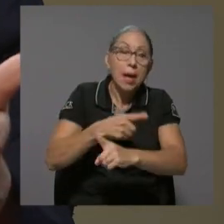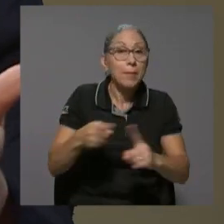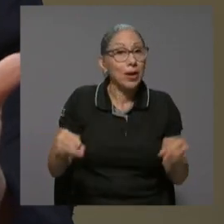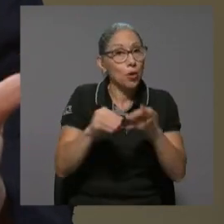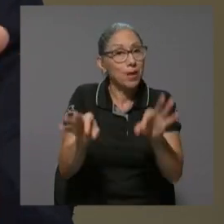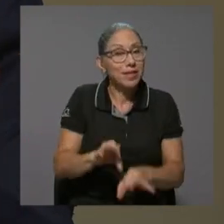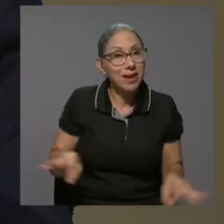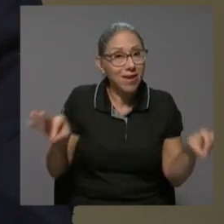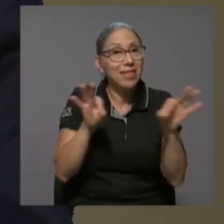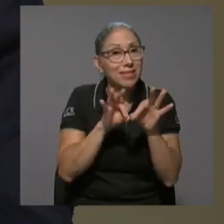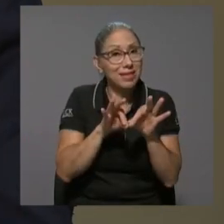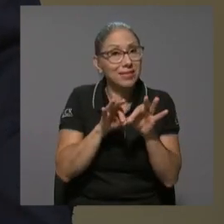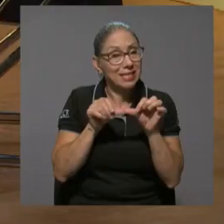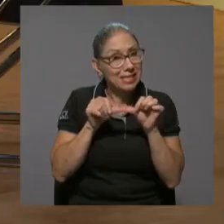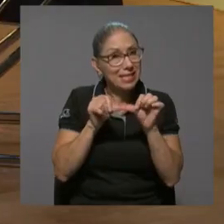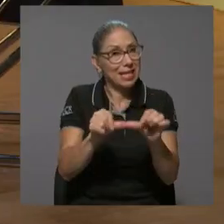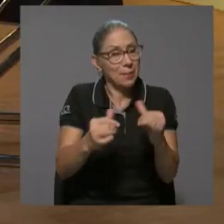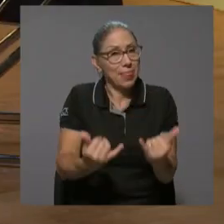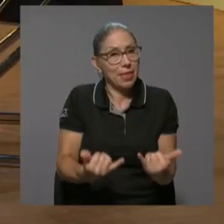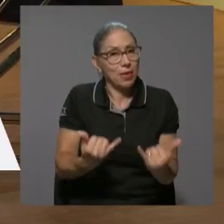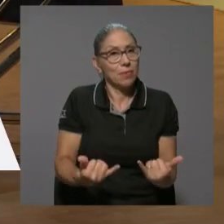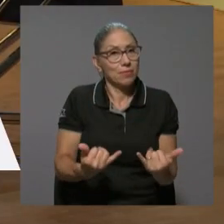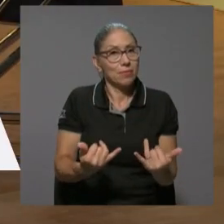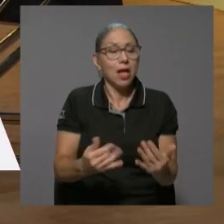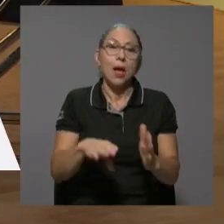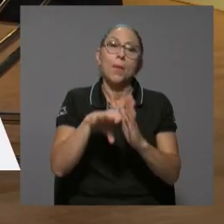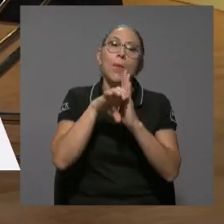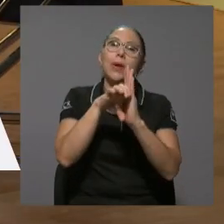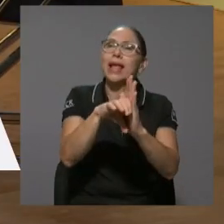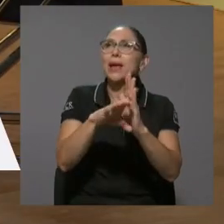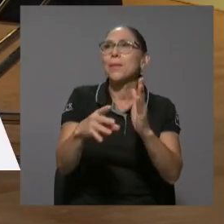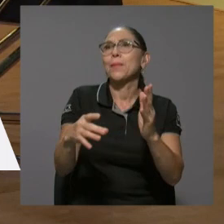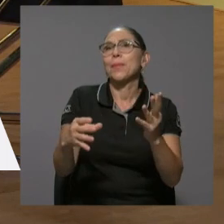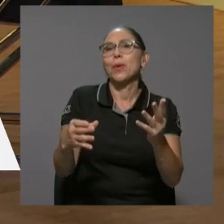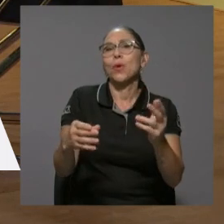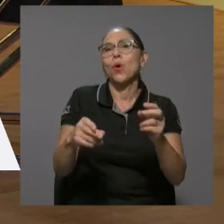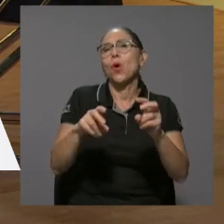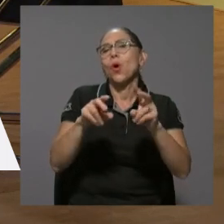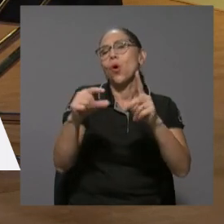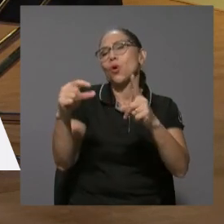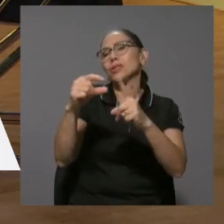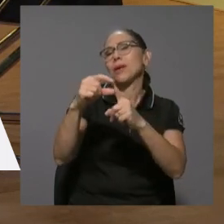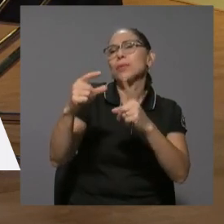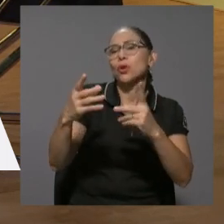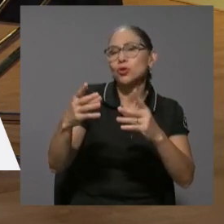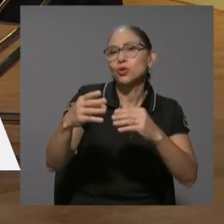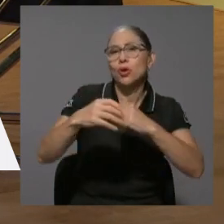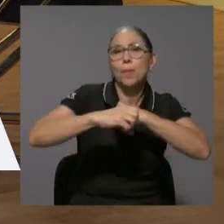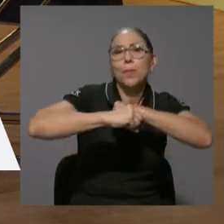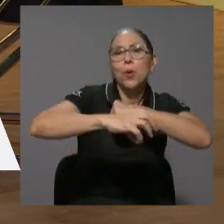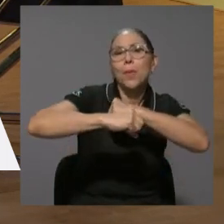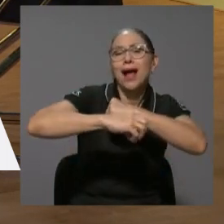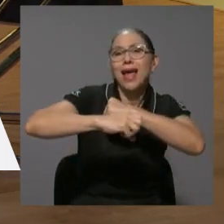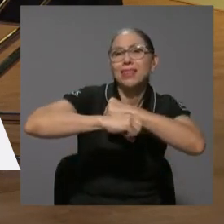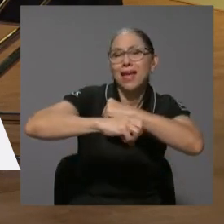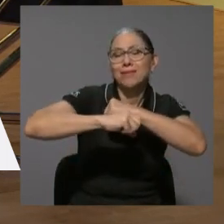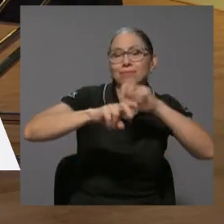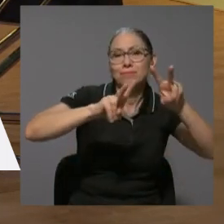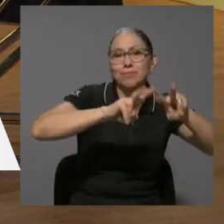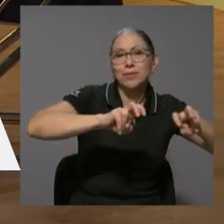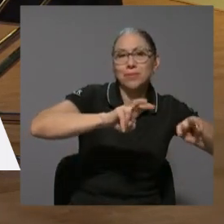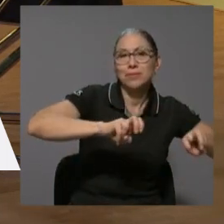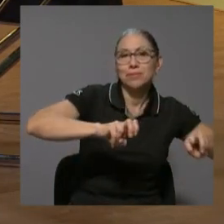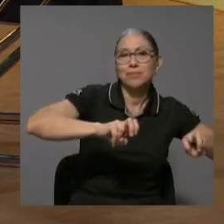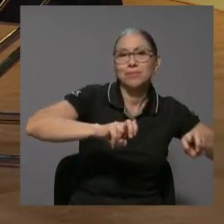por eso son relevantes. Conceptos, por ejemplo, para analizar la propaganda, para analizar los